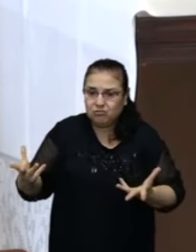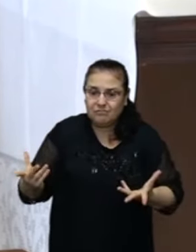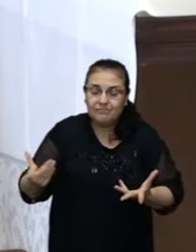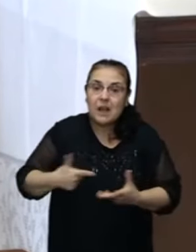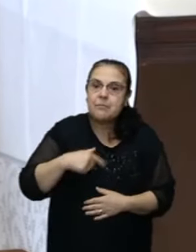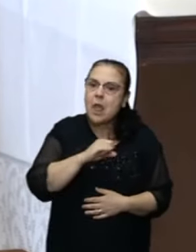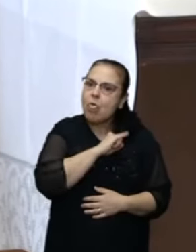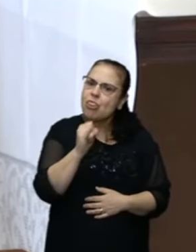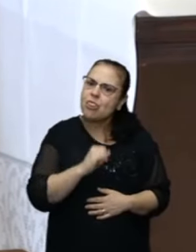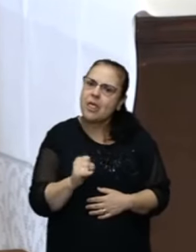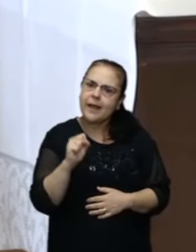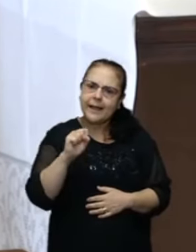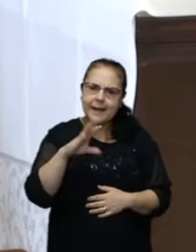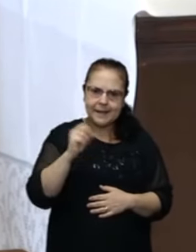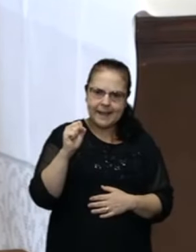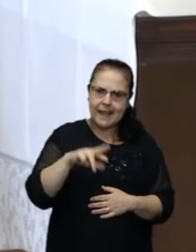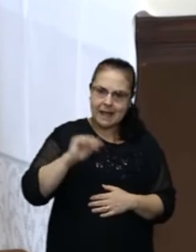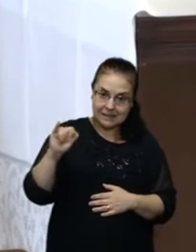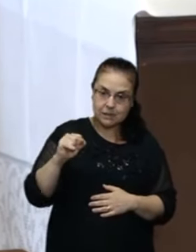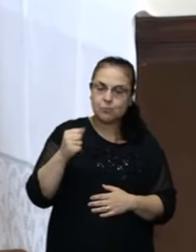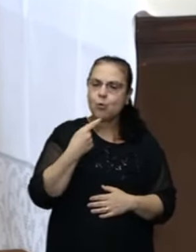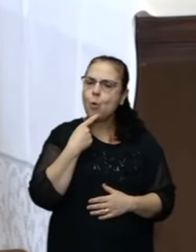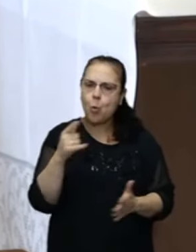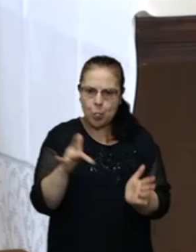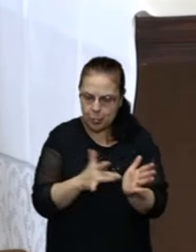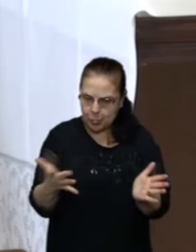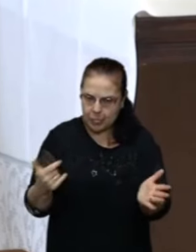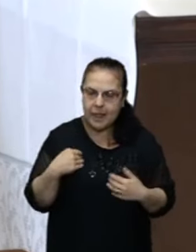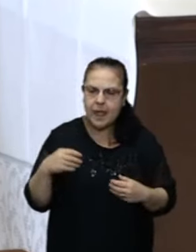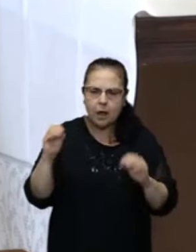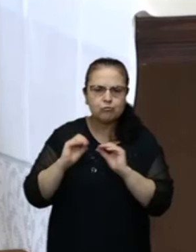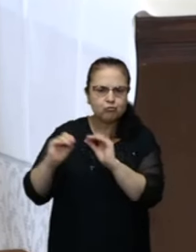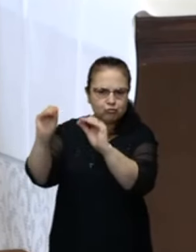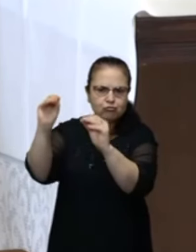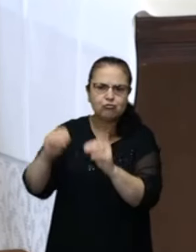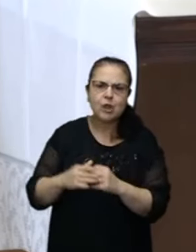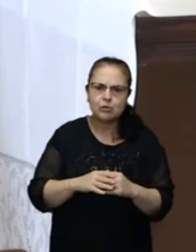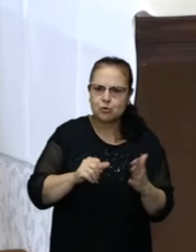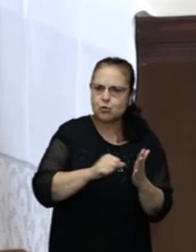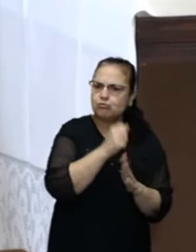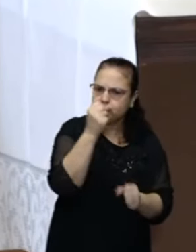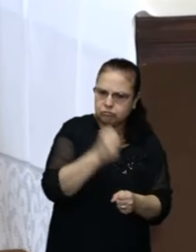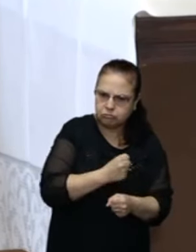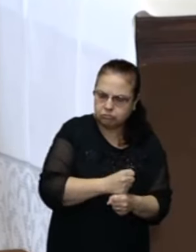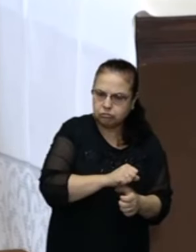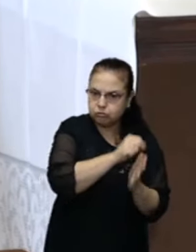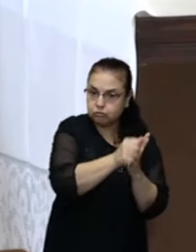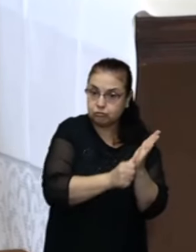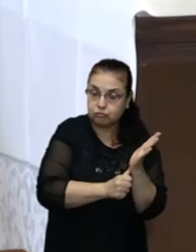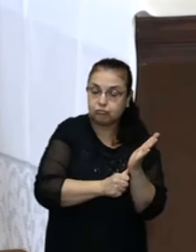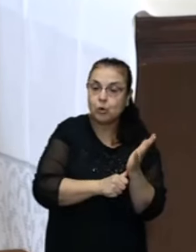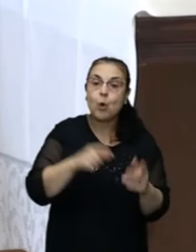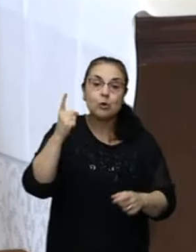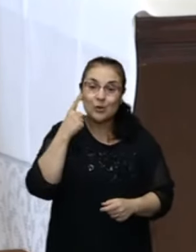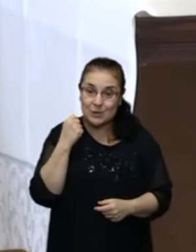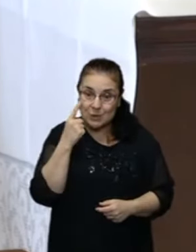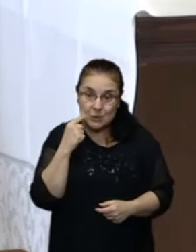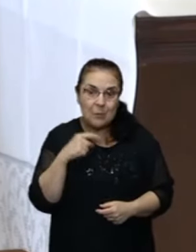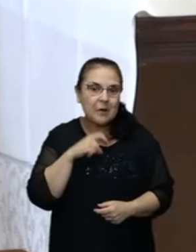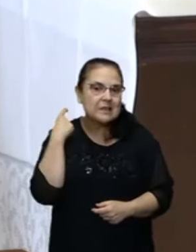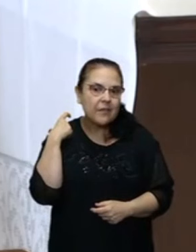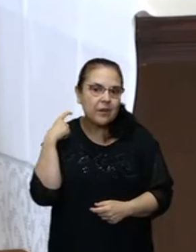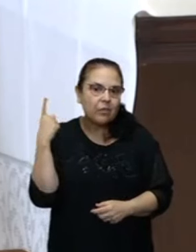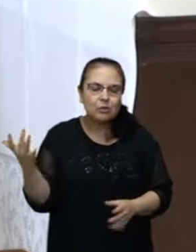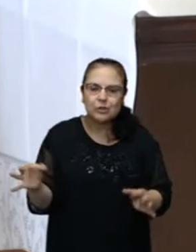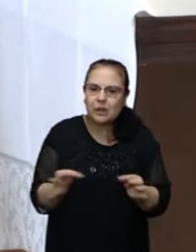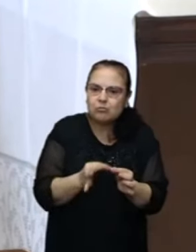Zacarías oficiaba delante de Dios con el grupo de su turno, según la costumbre de los sacerdotes, le tocó en